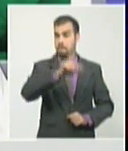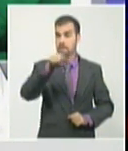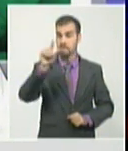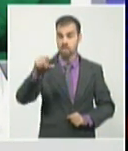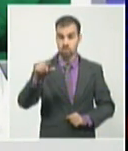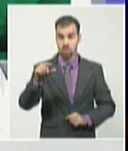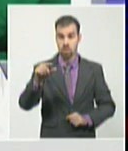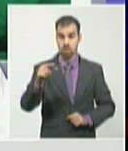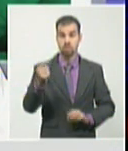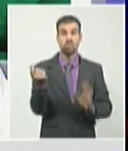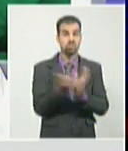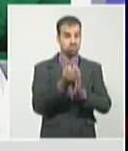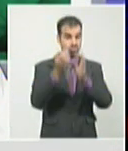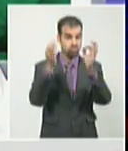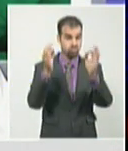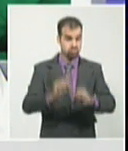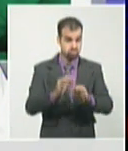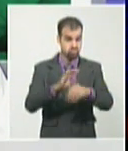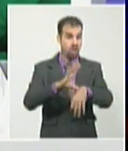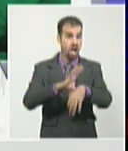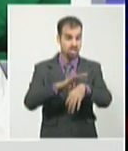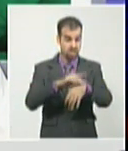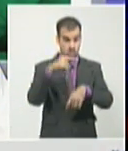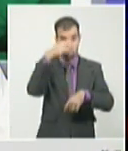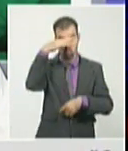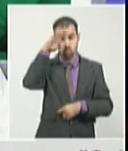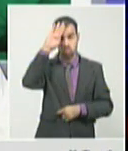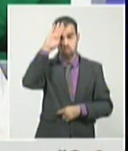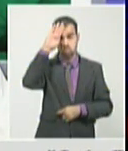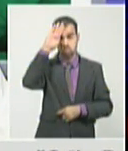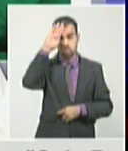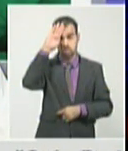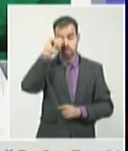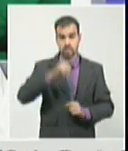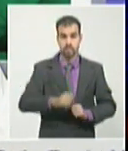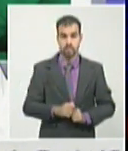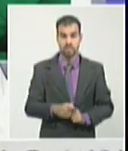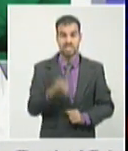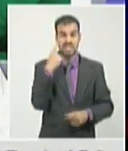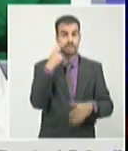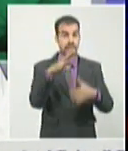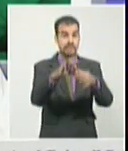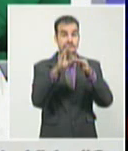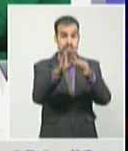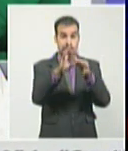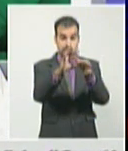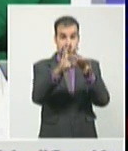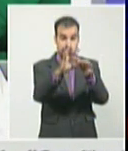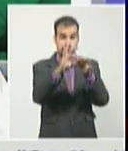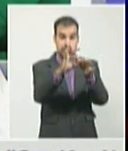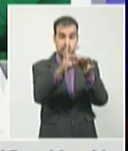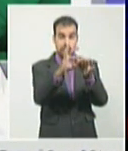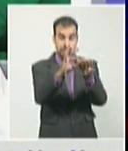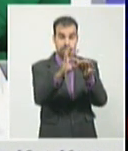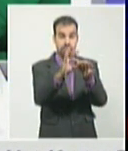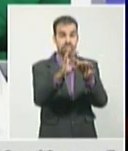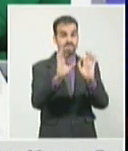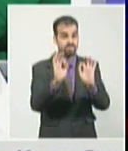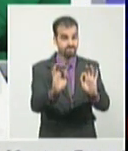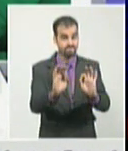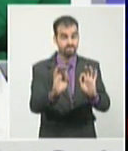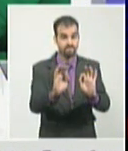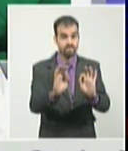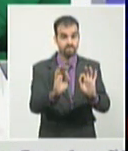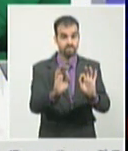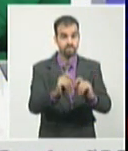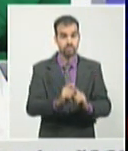en nuestro país que han tenido el estado de grave de ellos que es el servicio de atención